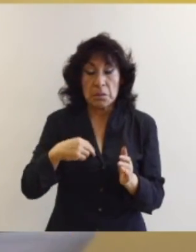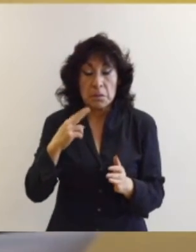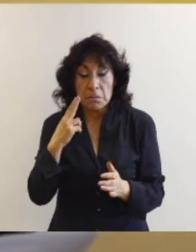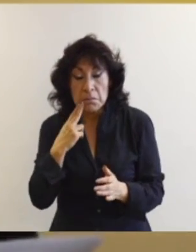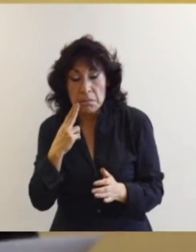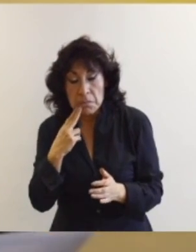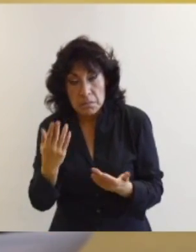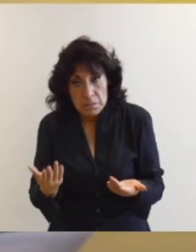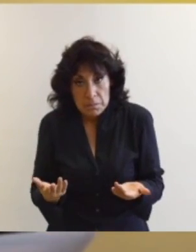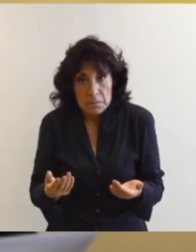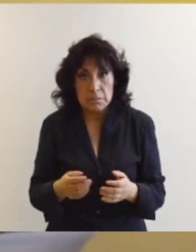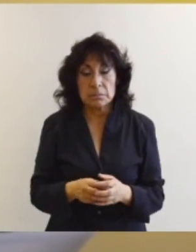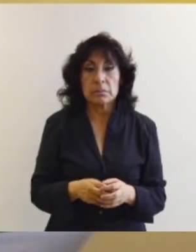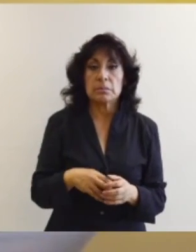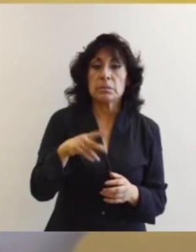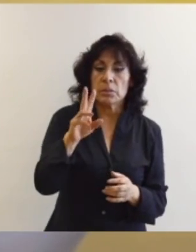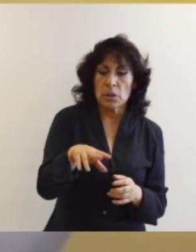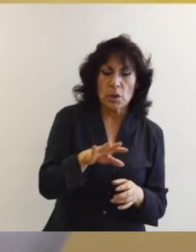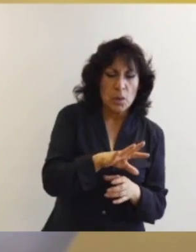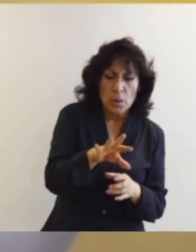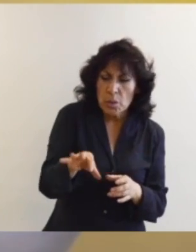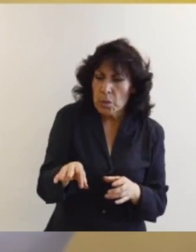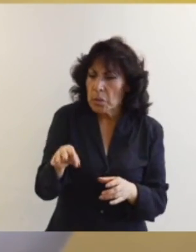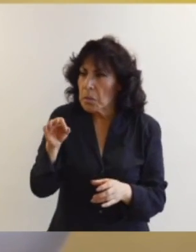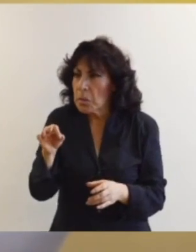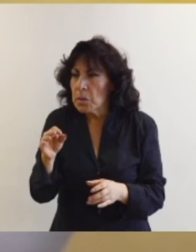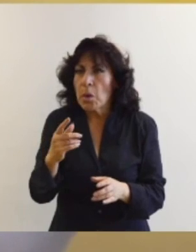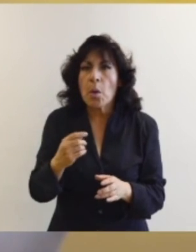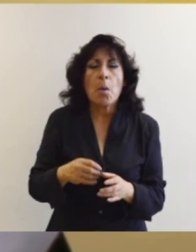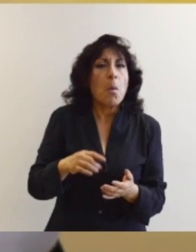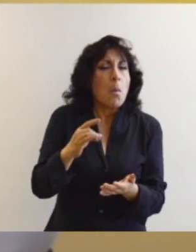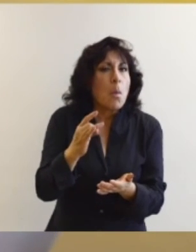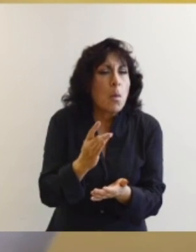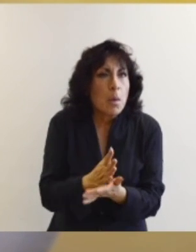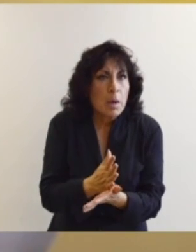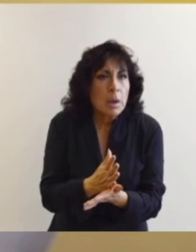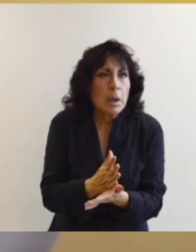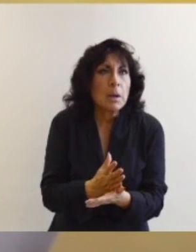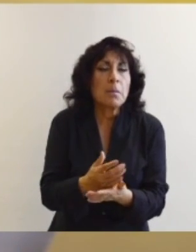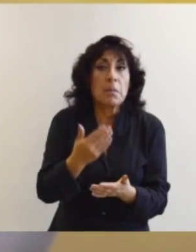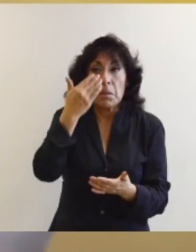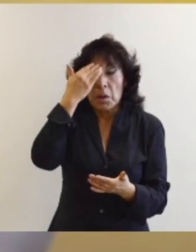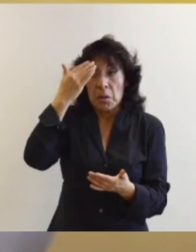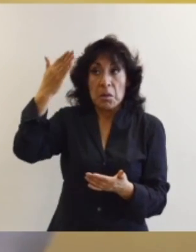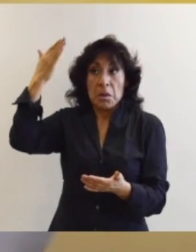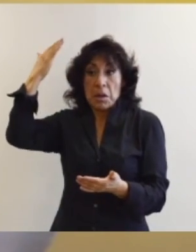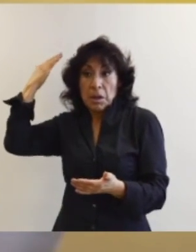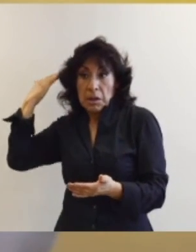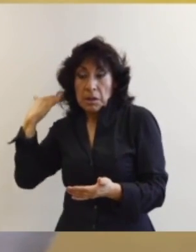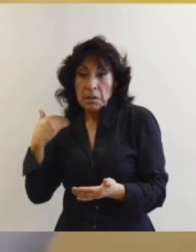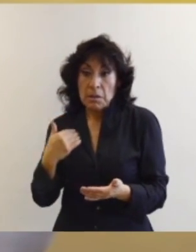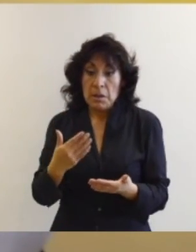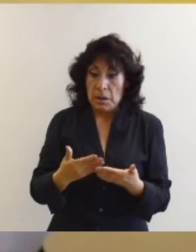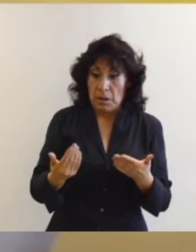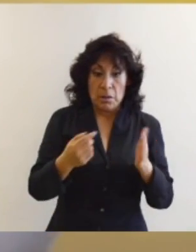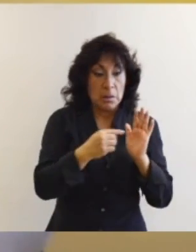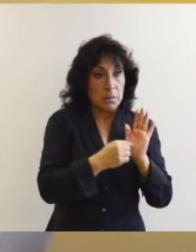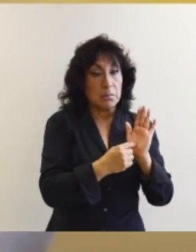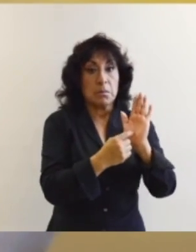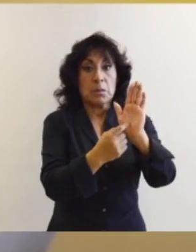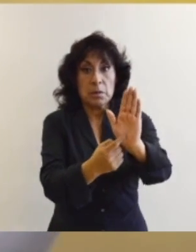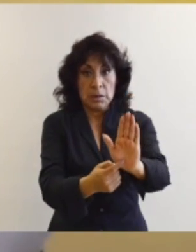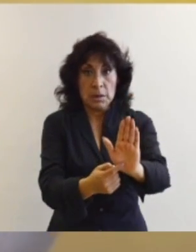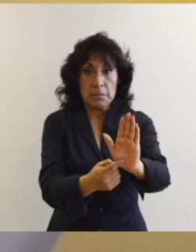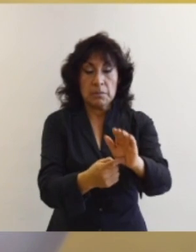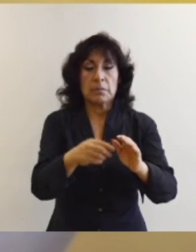método científico. En realidad no busco, no procuro más que una comprobación material de lo que